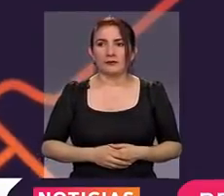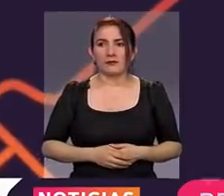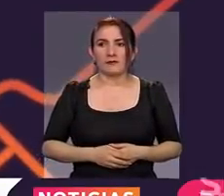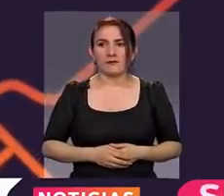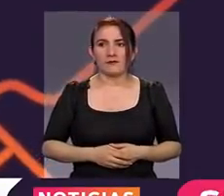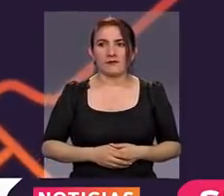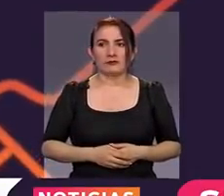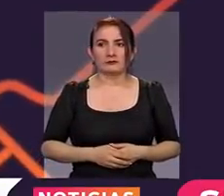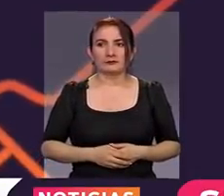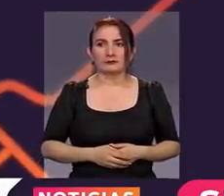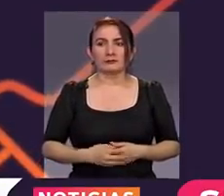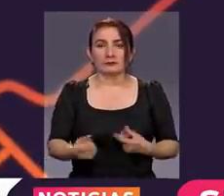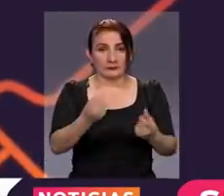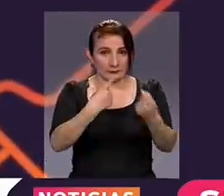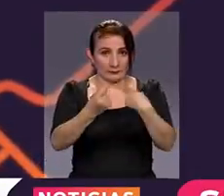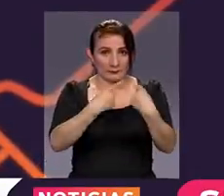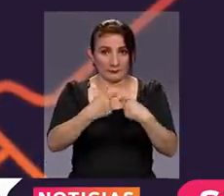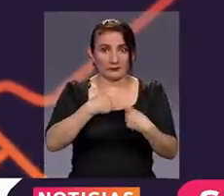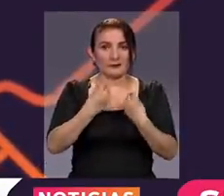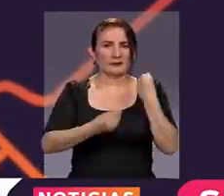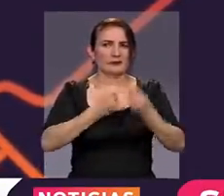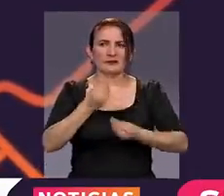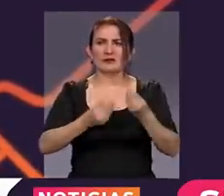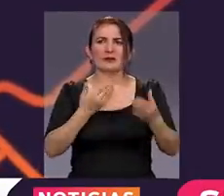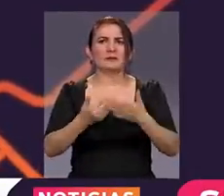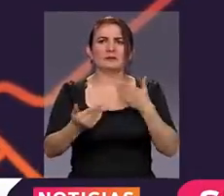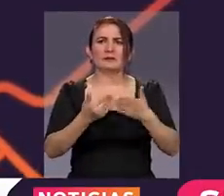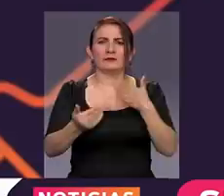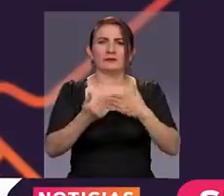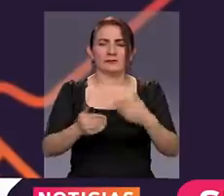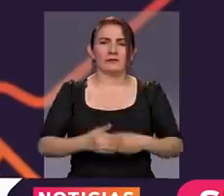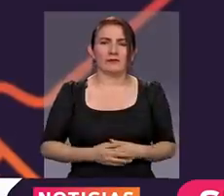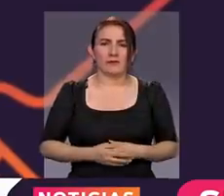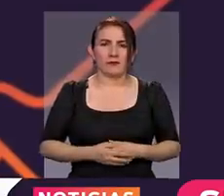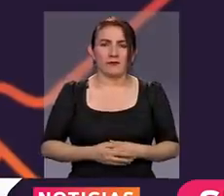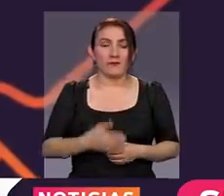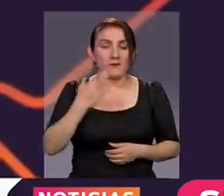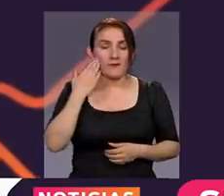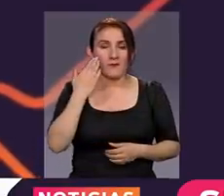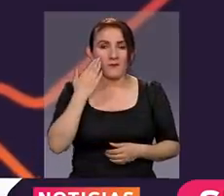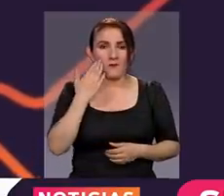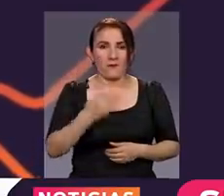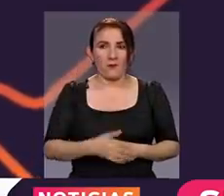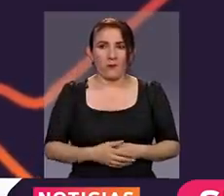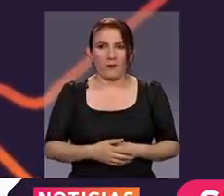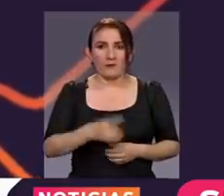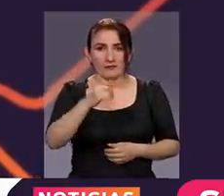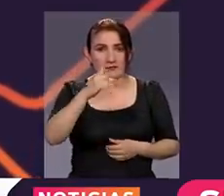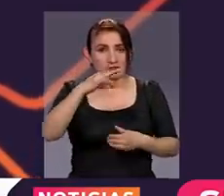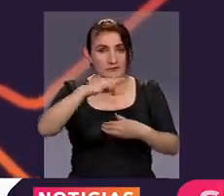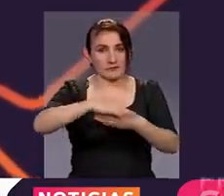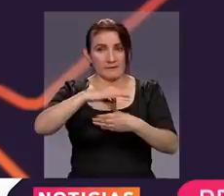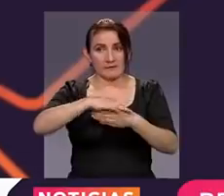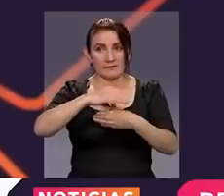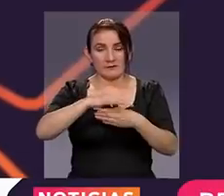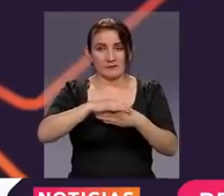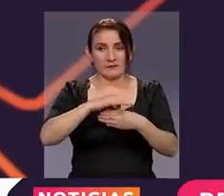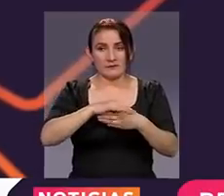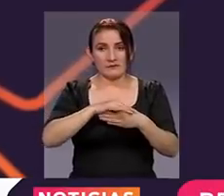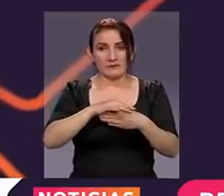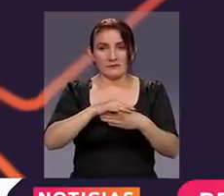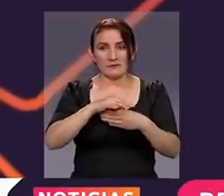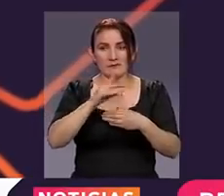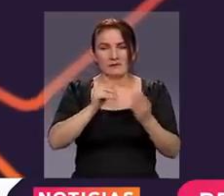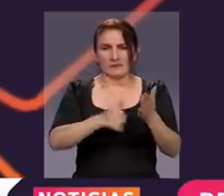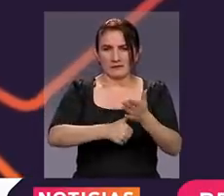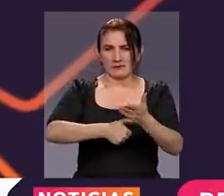Y si se preguntan qué hice, es muy fácil. Cuando ellos votan y dan eso, tú tienes